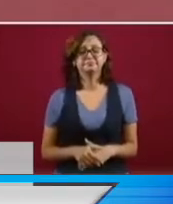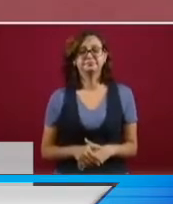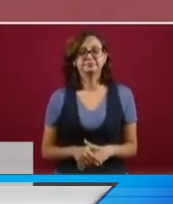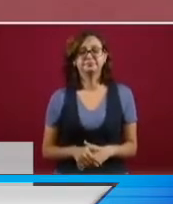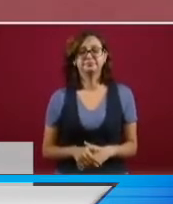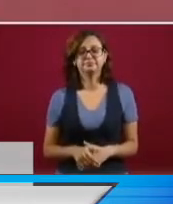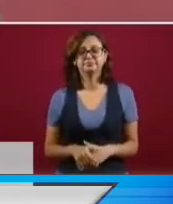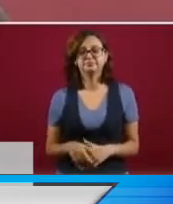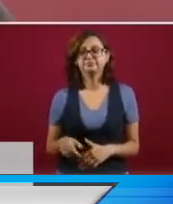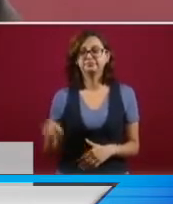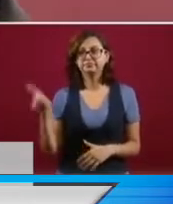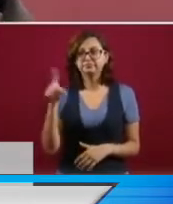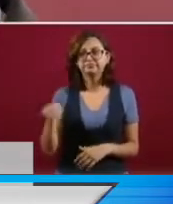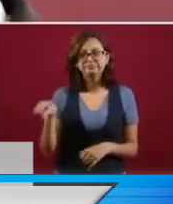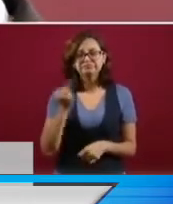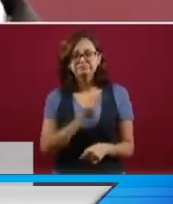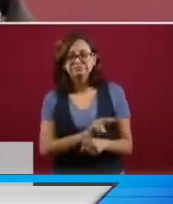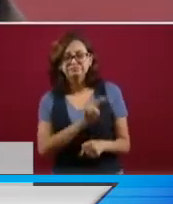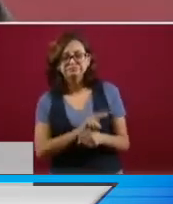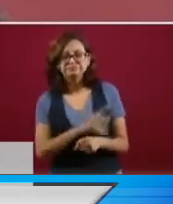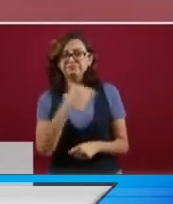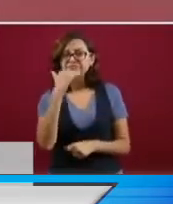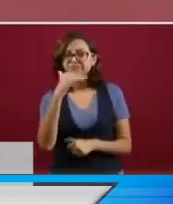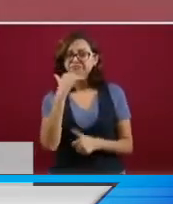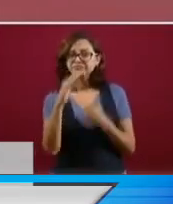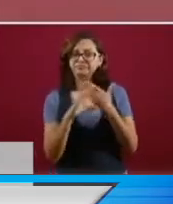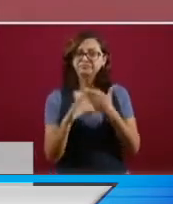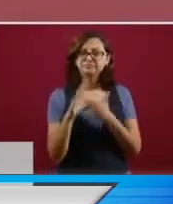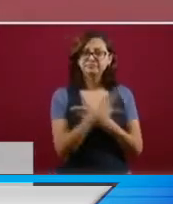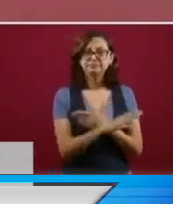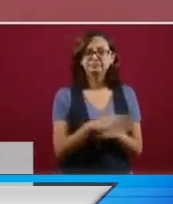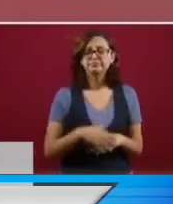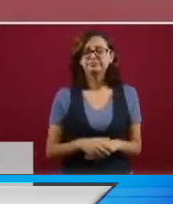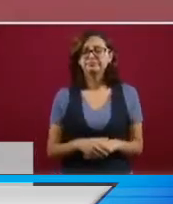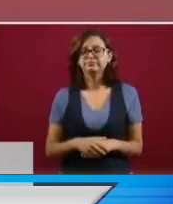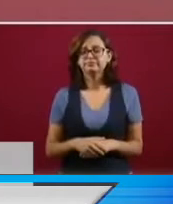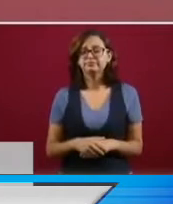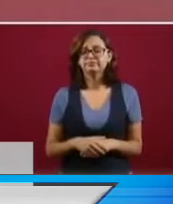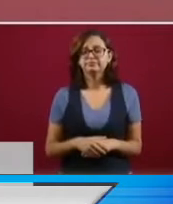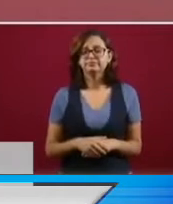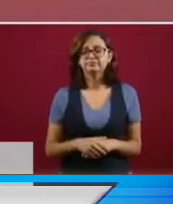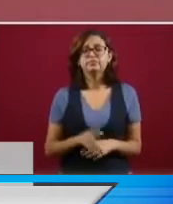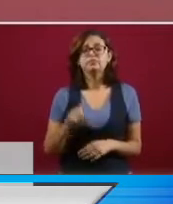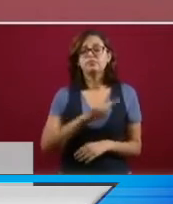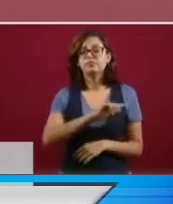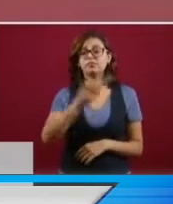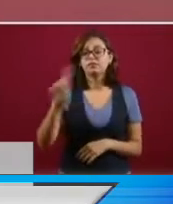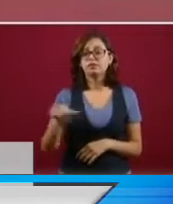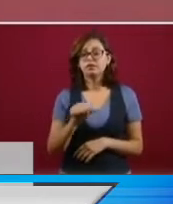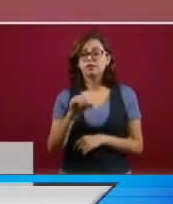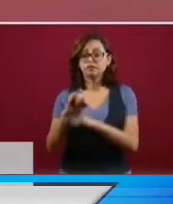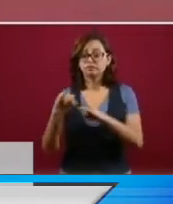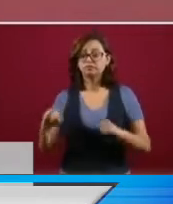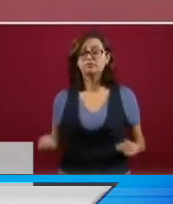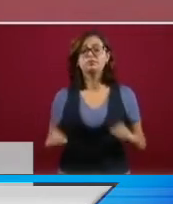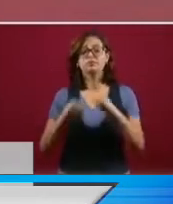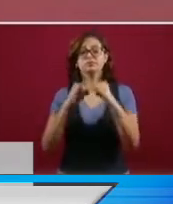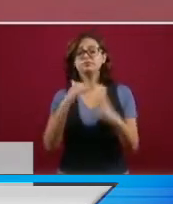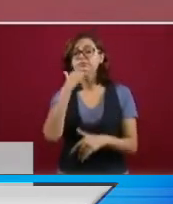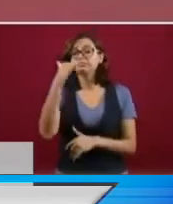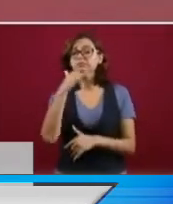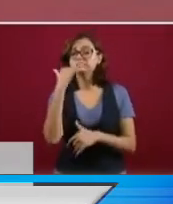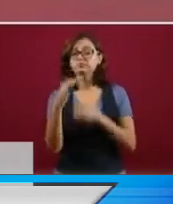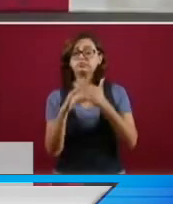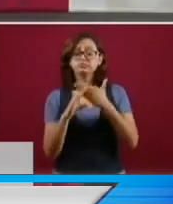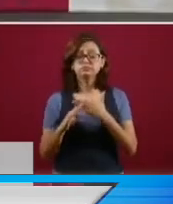de la Defensa Nacional y la Secretaría de la Marina, por la orden de enfrentarse por medio de la fuerza para combatir esta problemática. Sin embargo, ocurrió